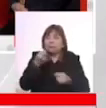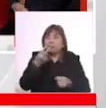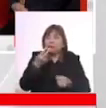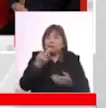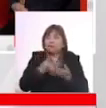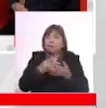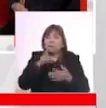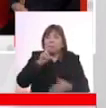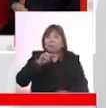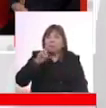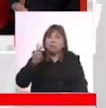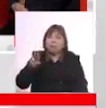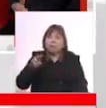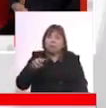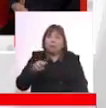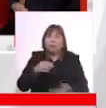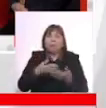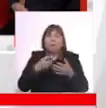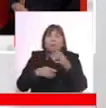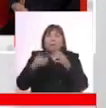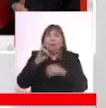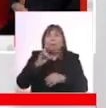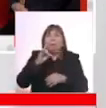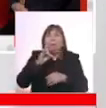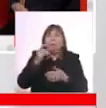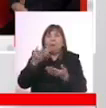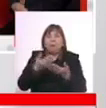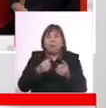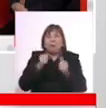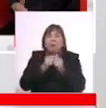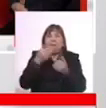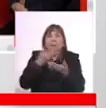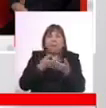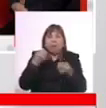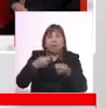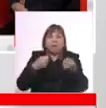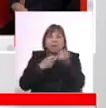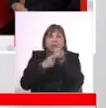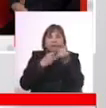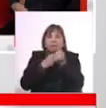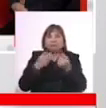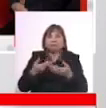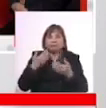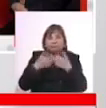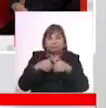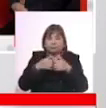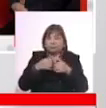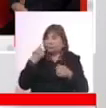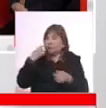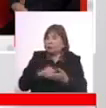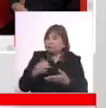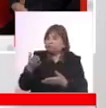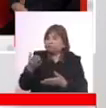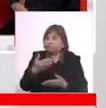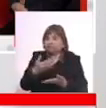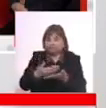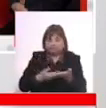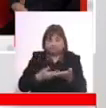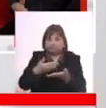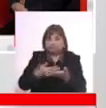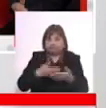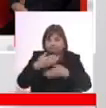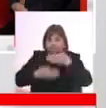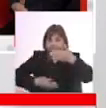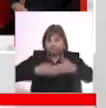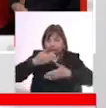012-2022. Decreto de urgencia que crea el Fondo de Apoyo Empresarial para el sector textil y confección. Gracias,